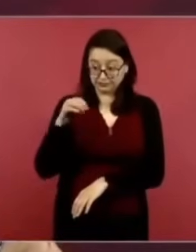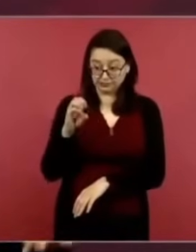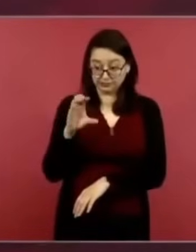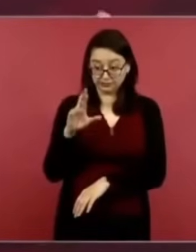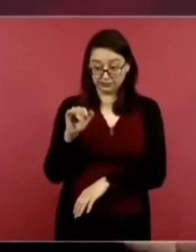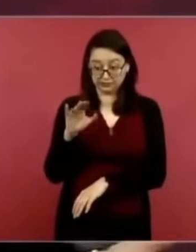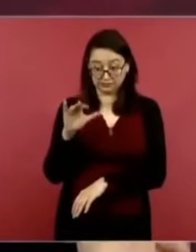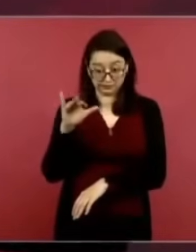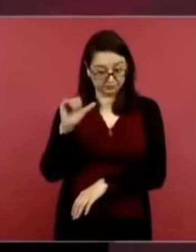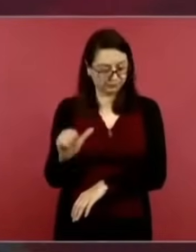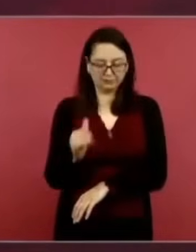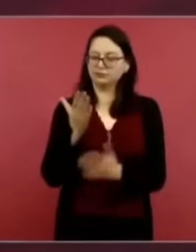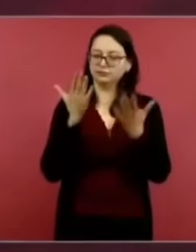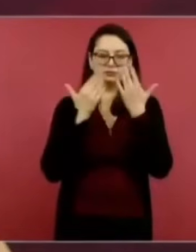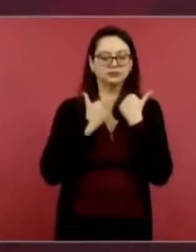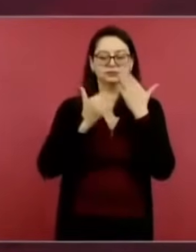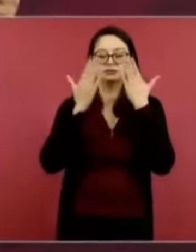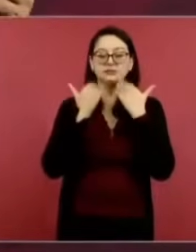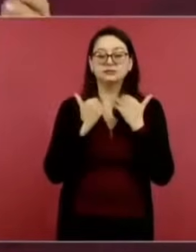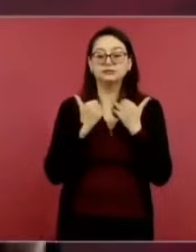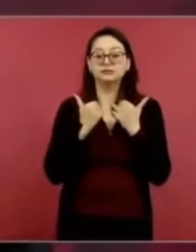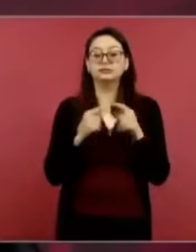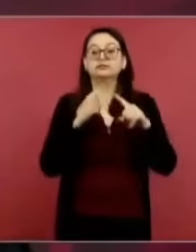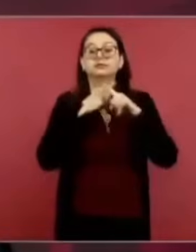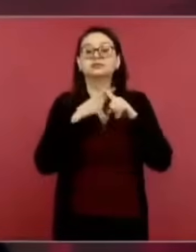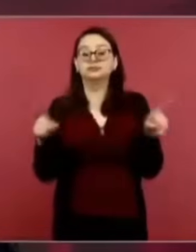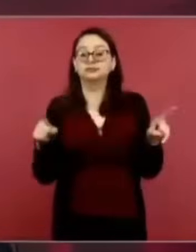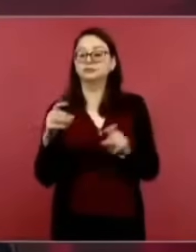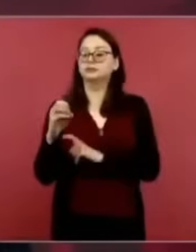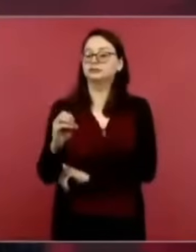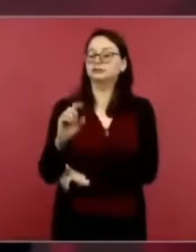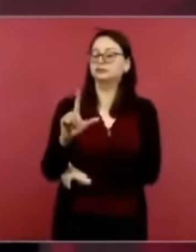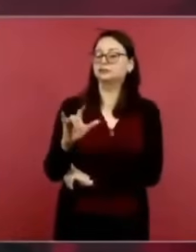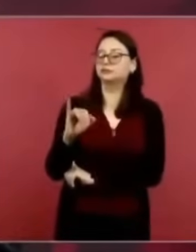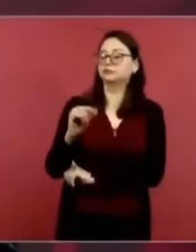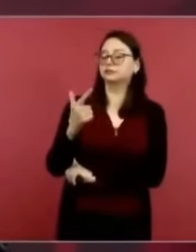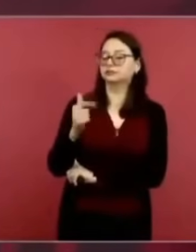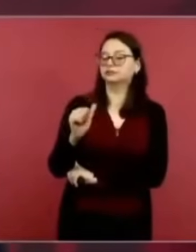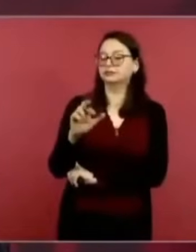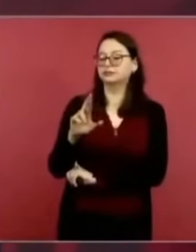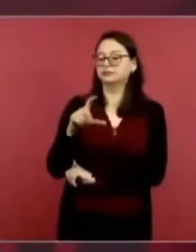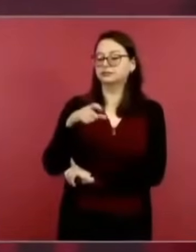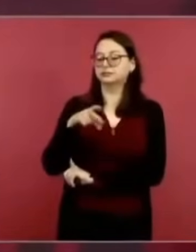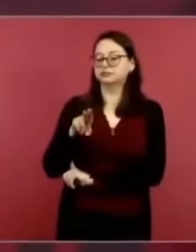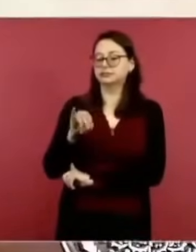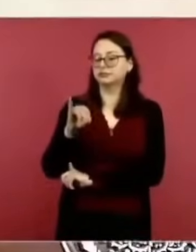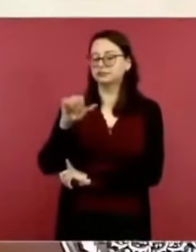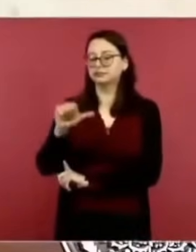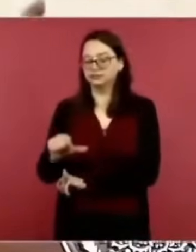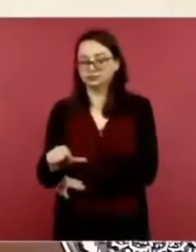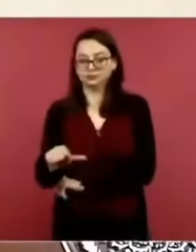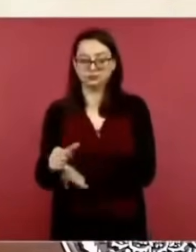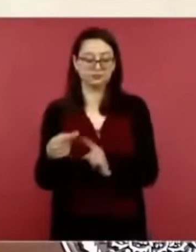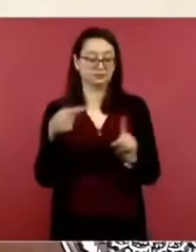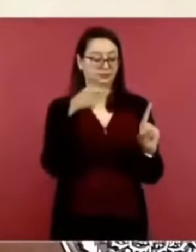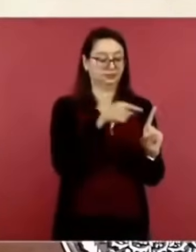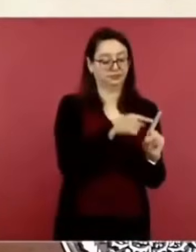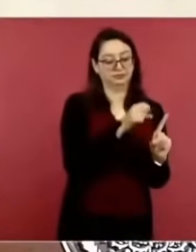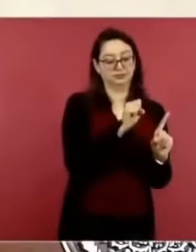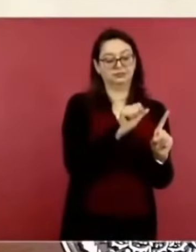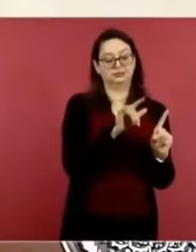Zedillo, el señor Calderón, el señor Fox, el señor Salinas, eran